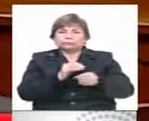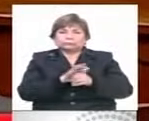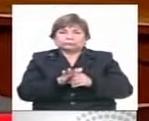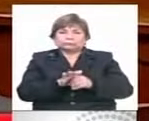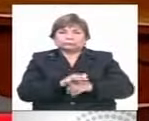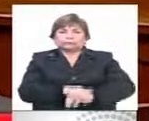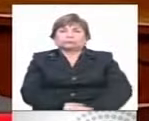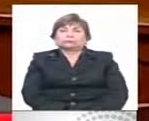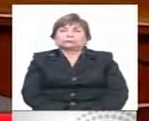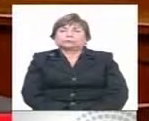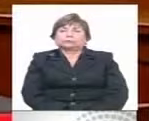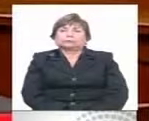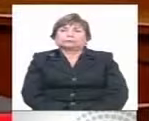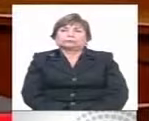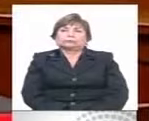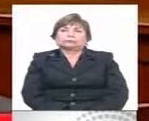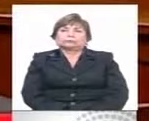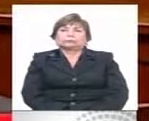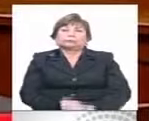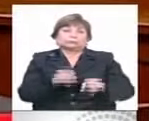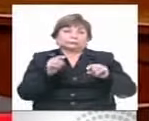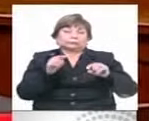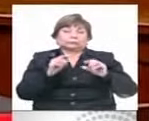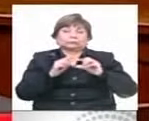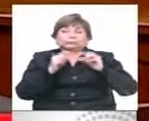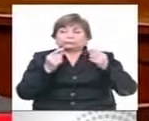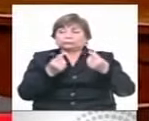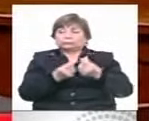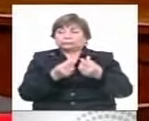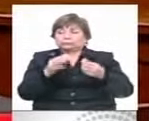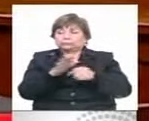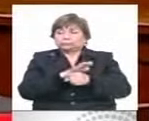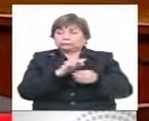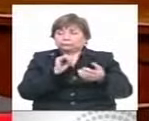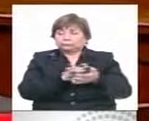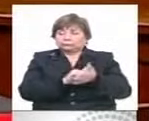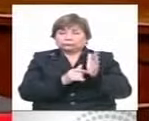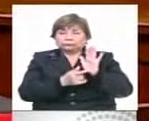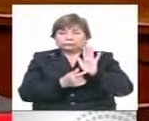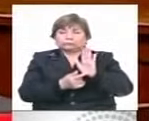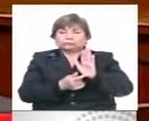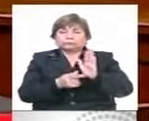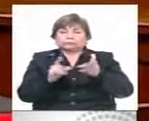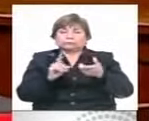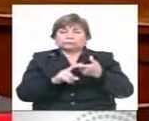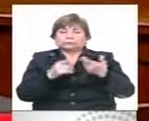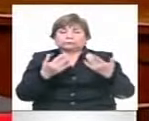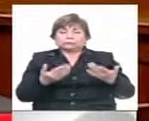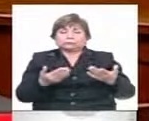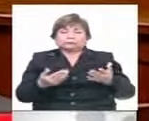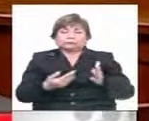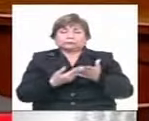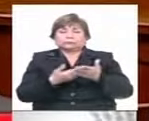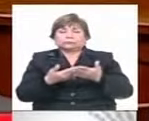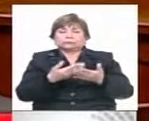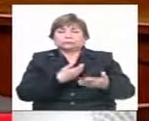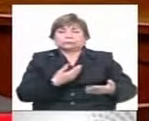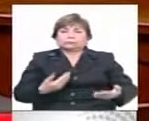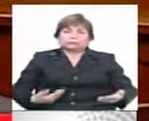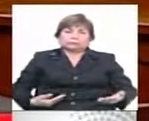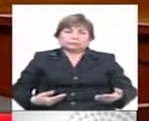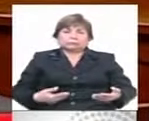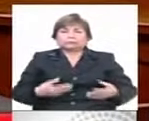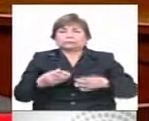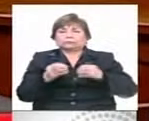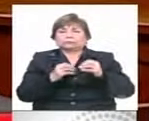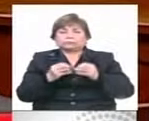del COVID-19. Este conjunto de medidas que he presentado hasta el momento apunta a que el Estado garantice